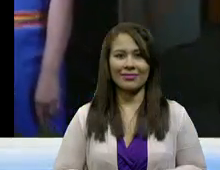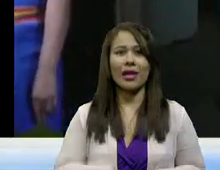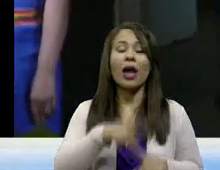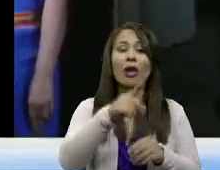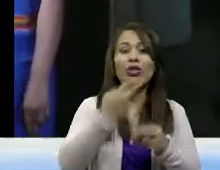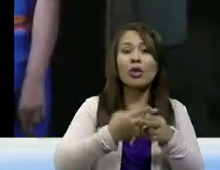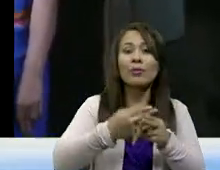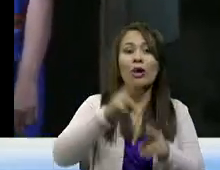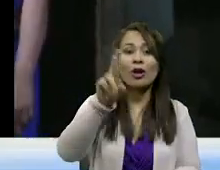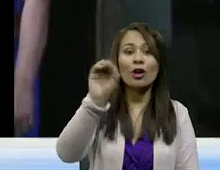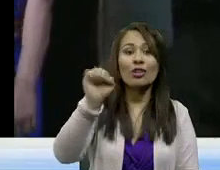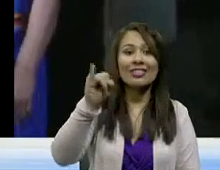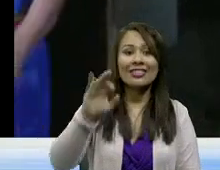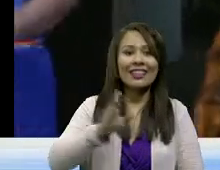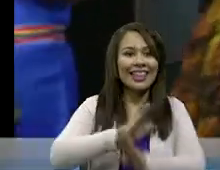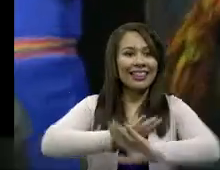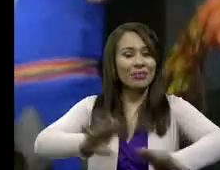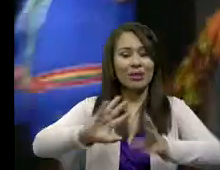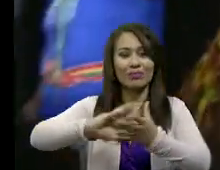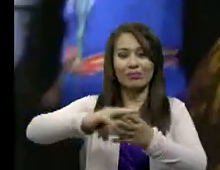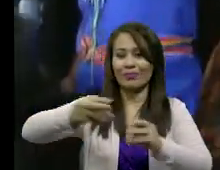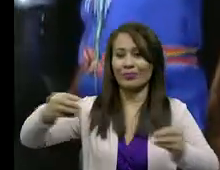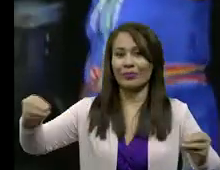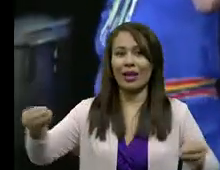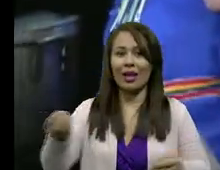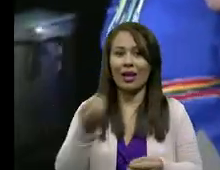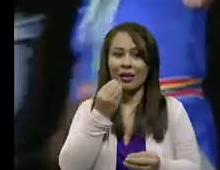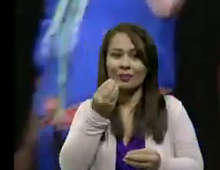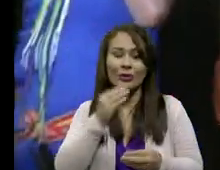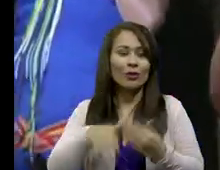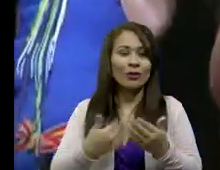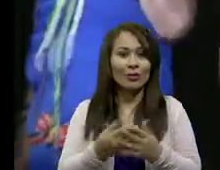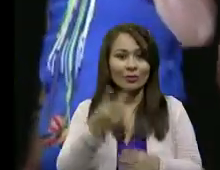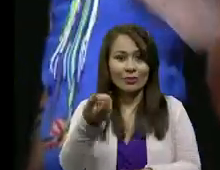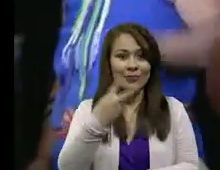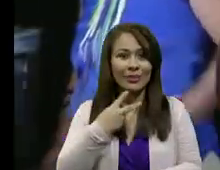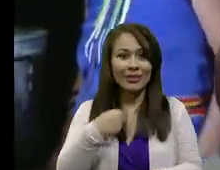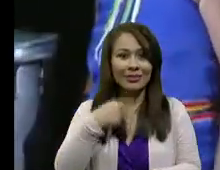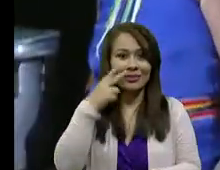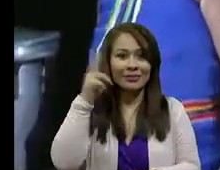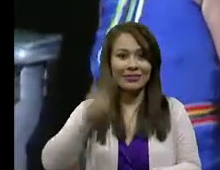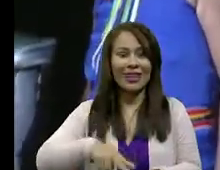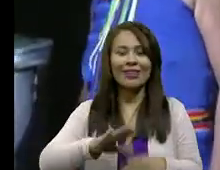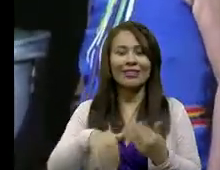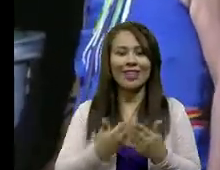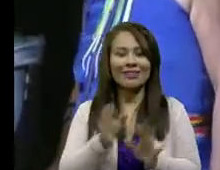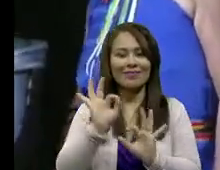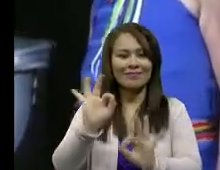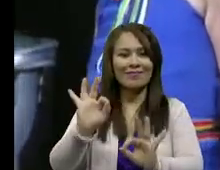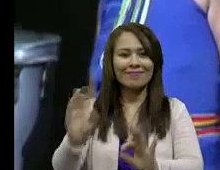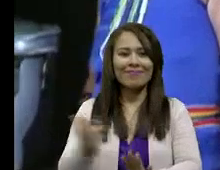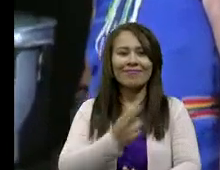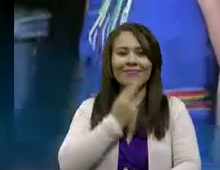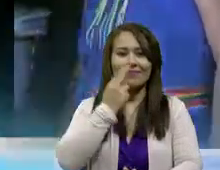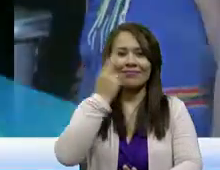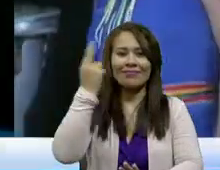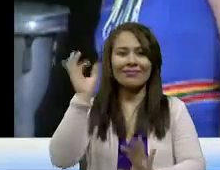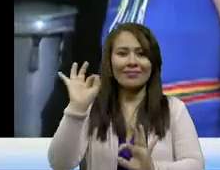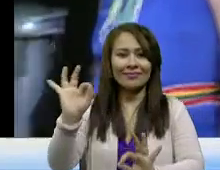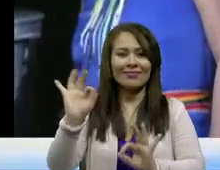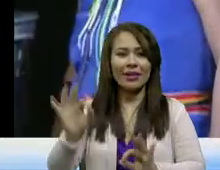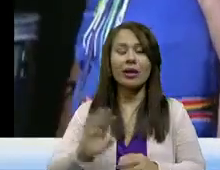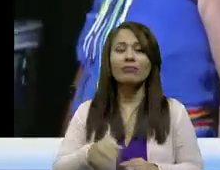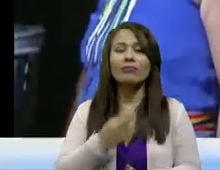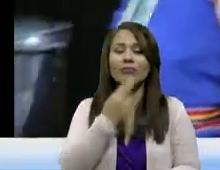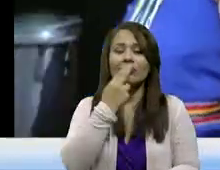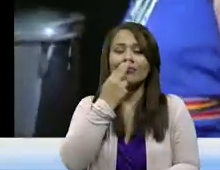Rosita y amigos, ya está listo el ayampaco y ahora sí es momento de probar. Yo lo que les puedo decir es que esto emana un olor,